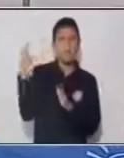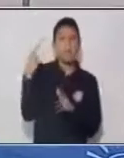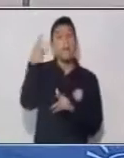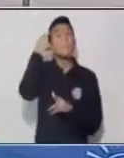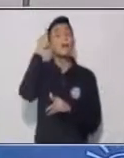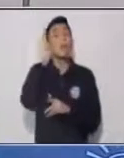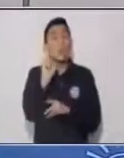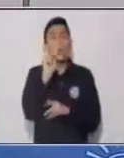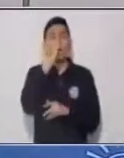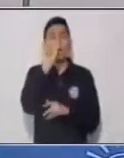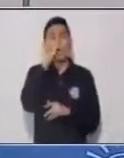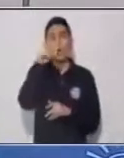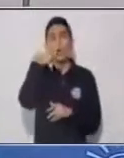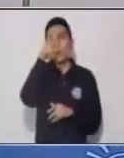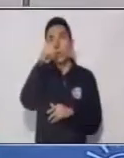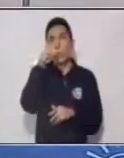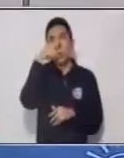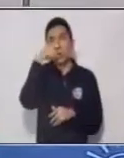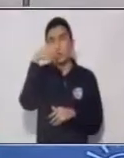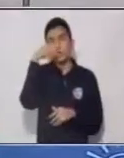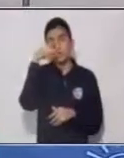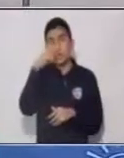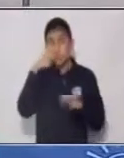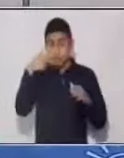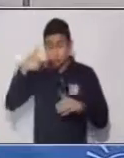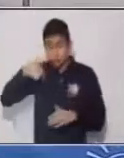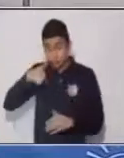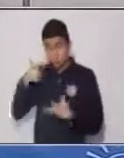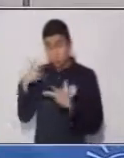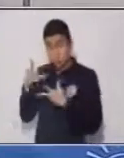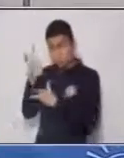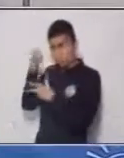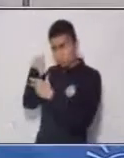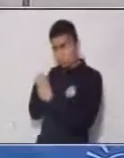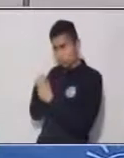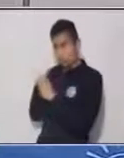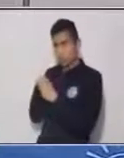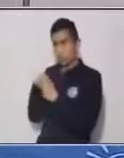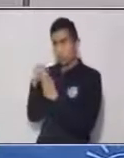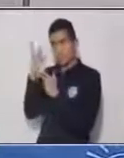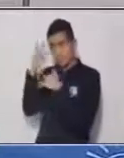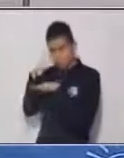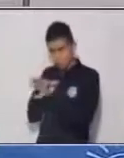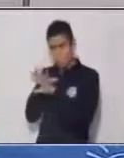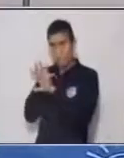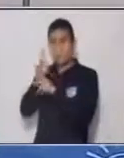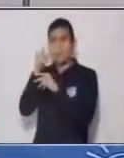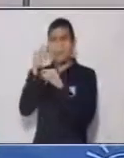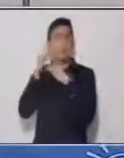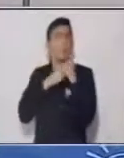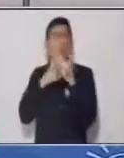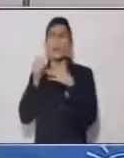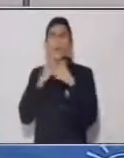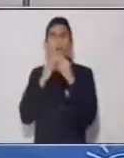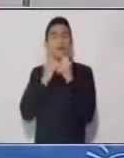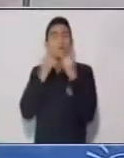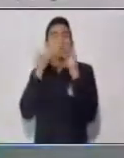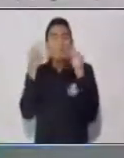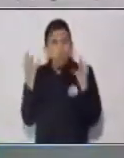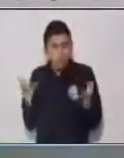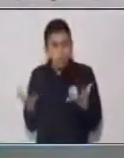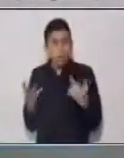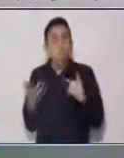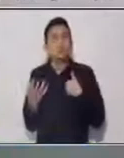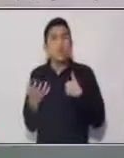una constante, si yo voy a integrar una constante, o sea cualquier número, voy